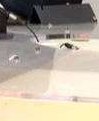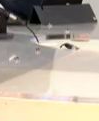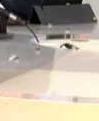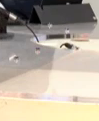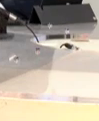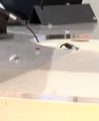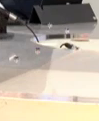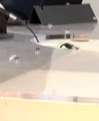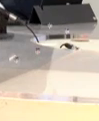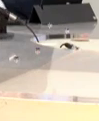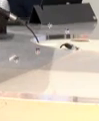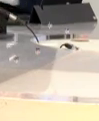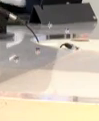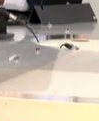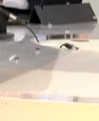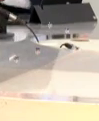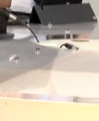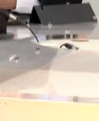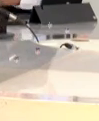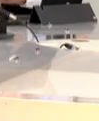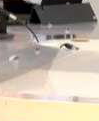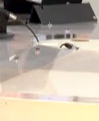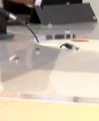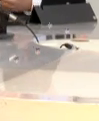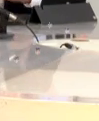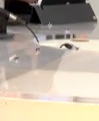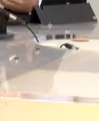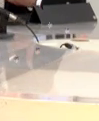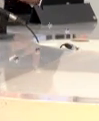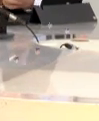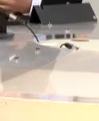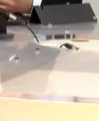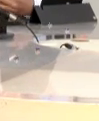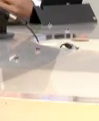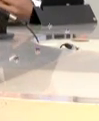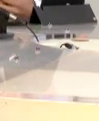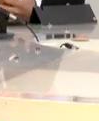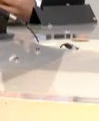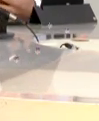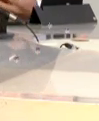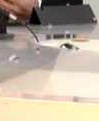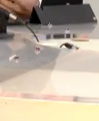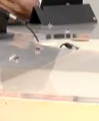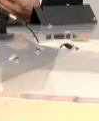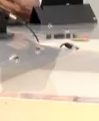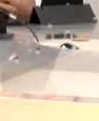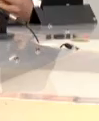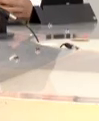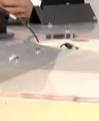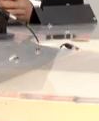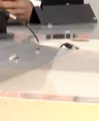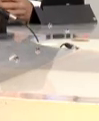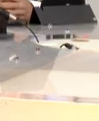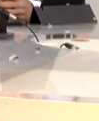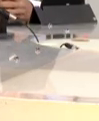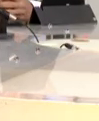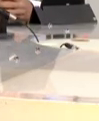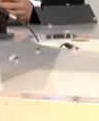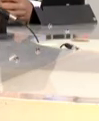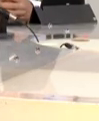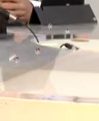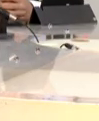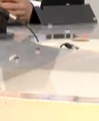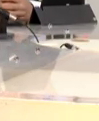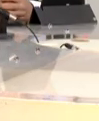la seda, que Cuba se ha insertado también. ¿Cómo ha sido? ¿Qué beneficios puede encontrar Cuba